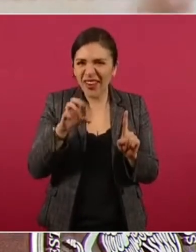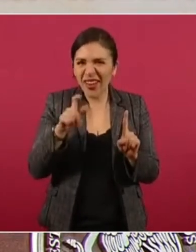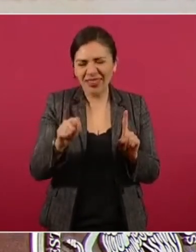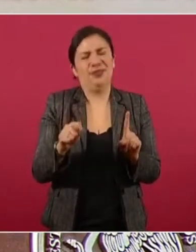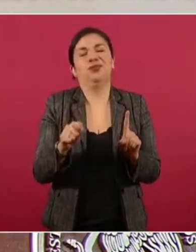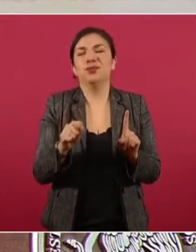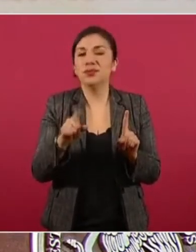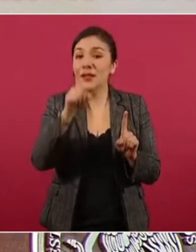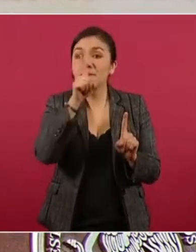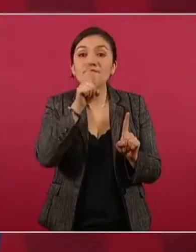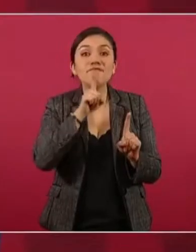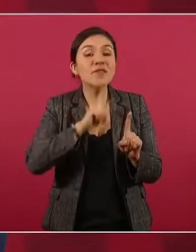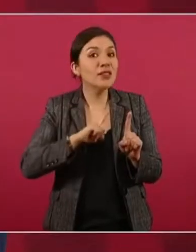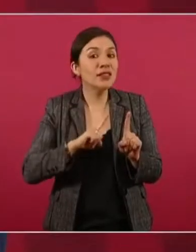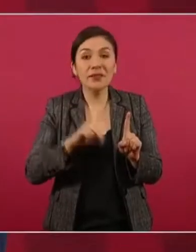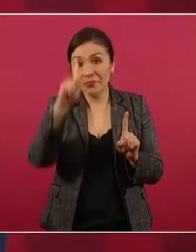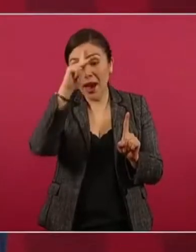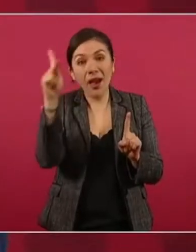gran mentira.